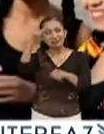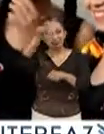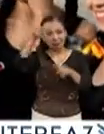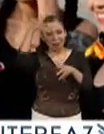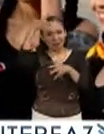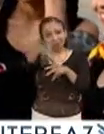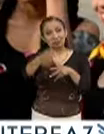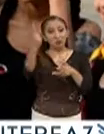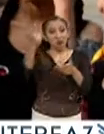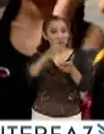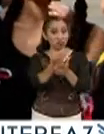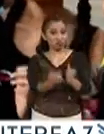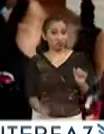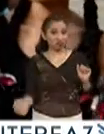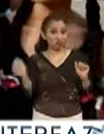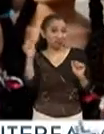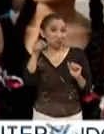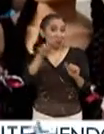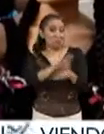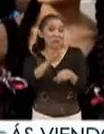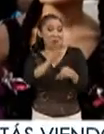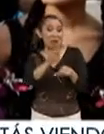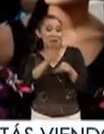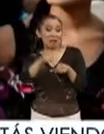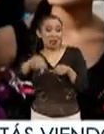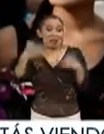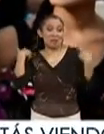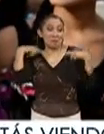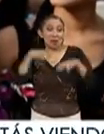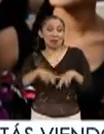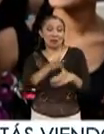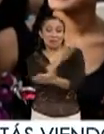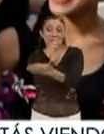adelante quizá un gran talento brasileño que esté representándolos en una